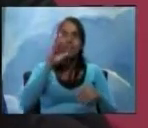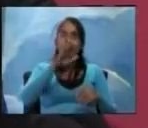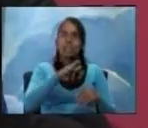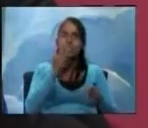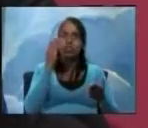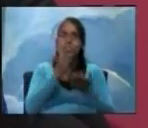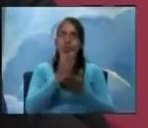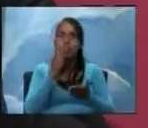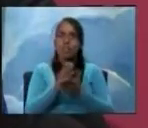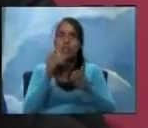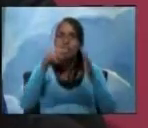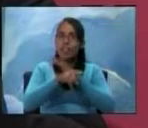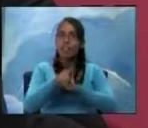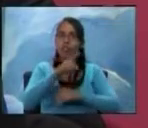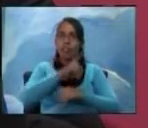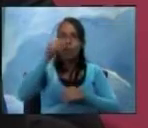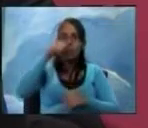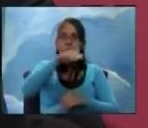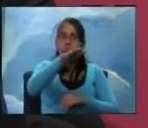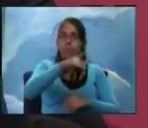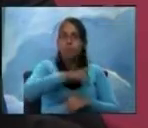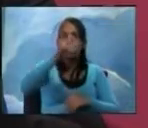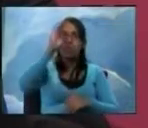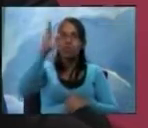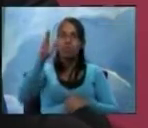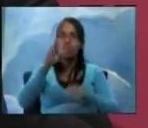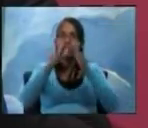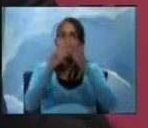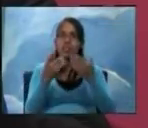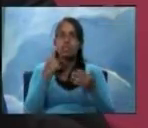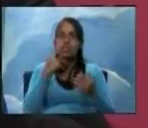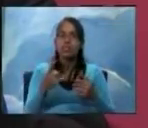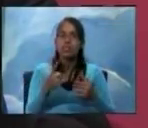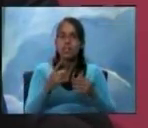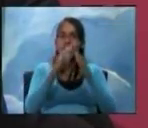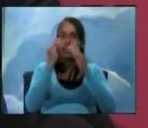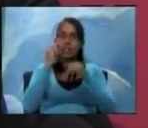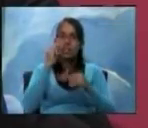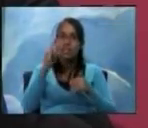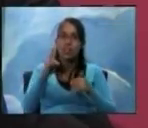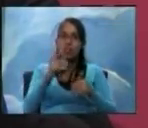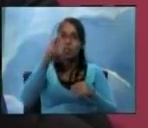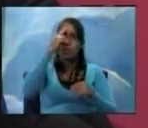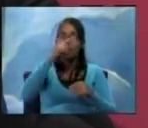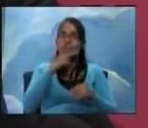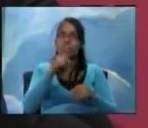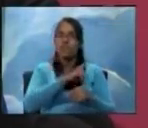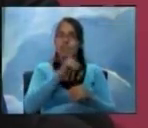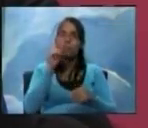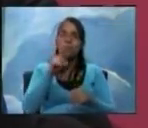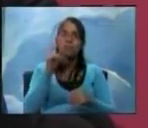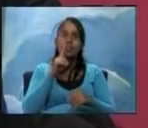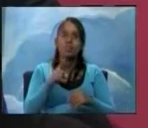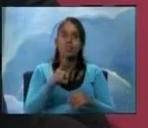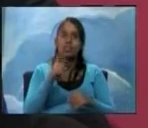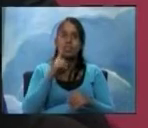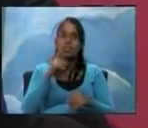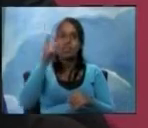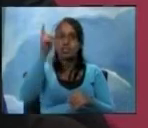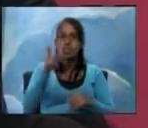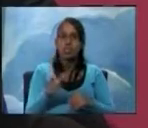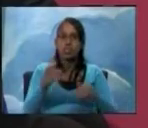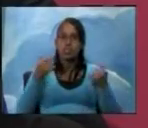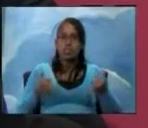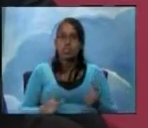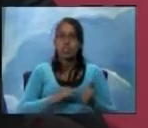todavía dentro del pueblo de Dios. La Biblia dice que el diablo es padre de toda mentira. Y los que dicen mentira también son hijos